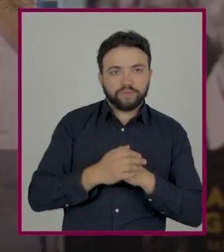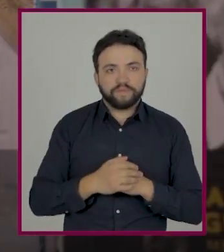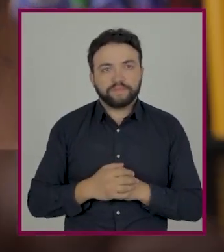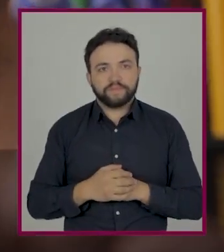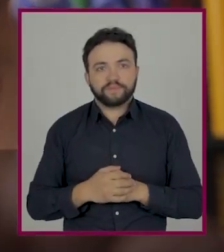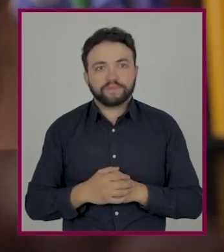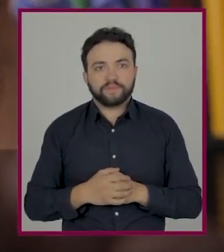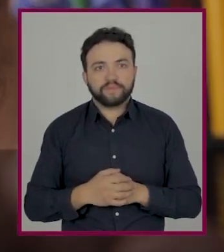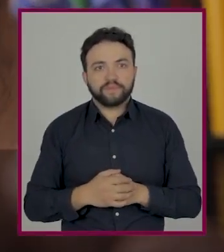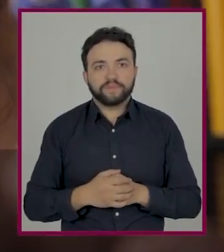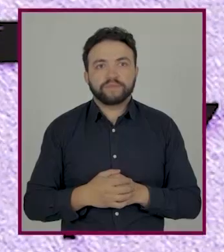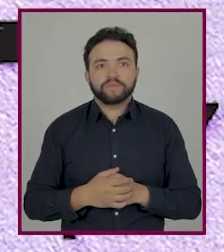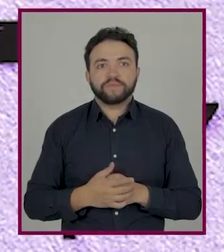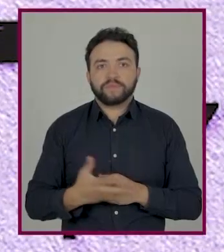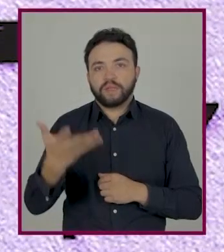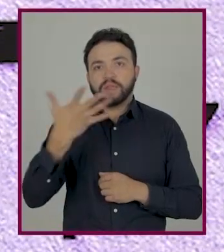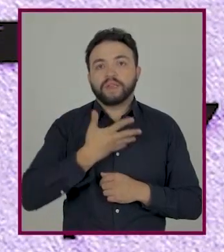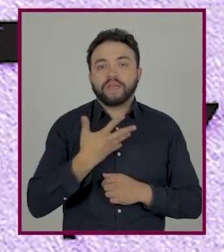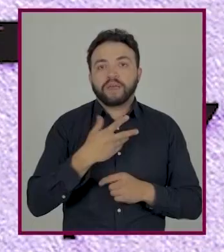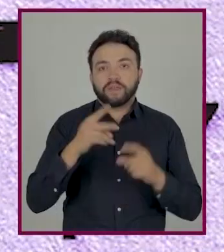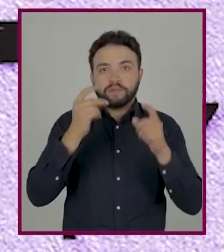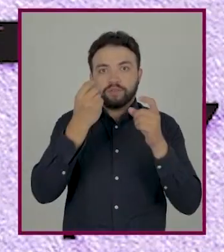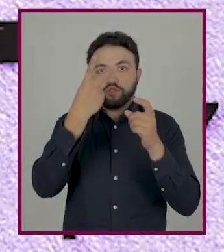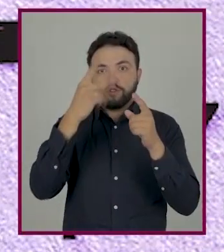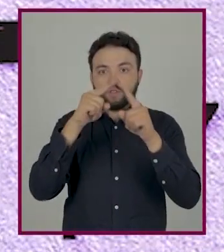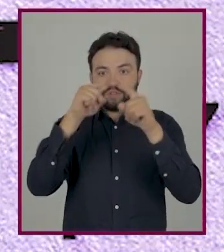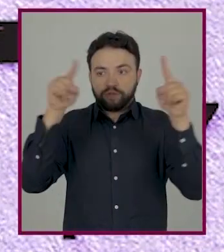Este eres tú.